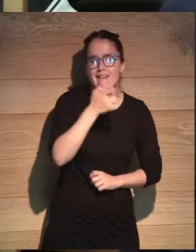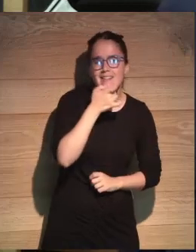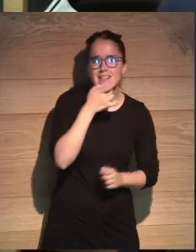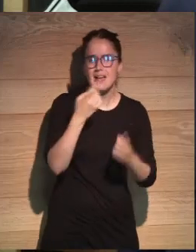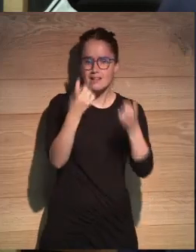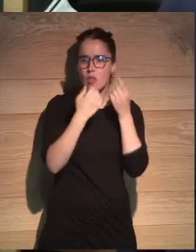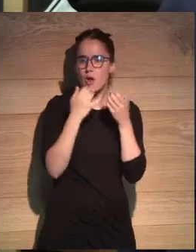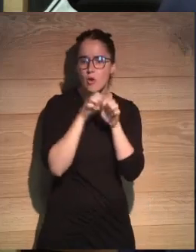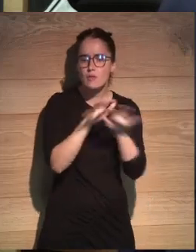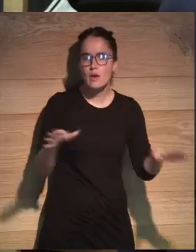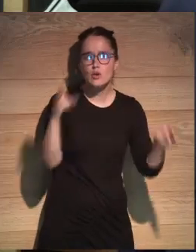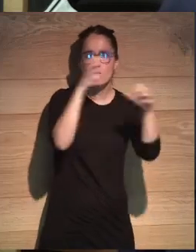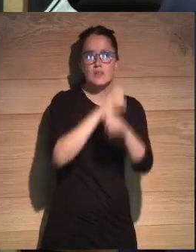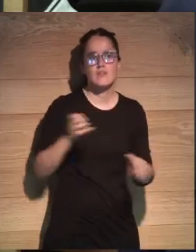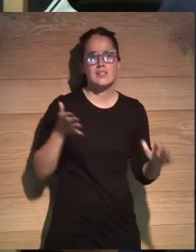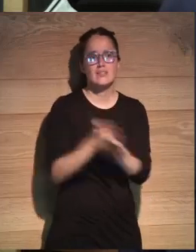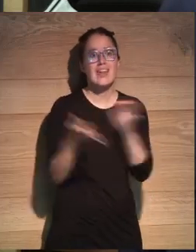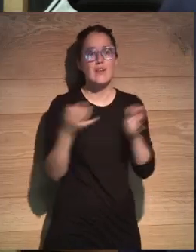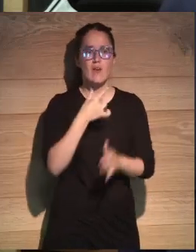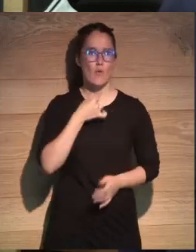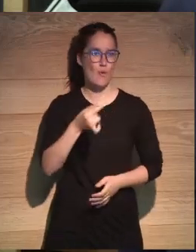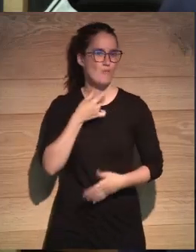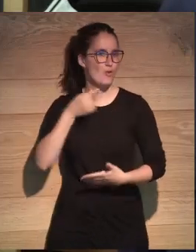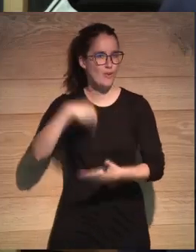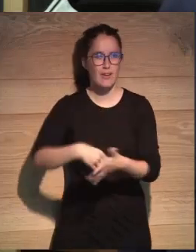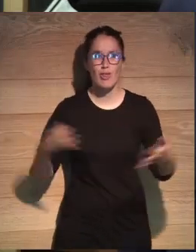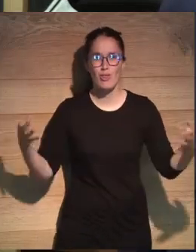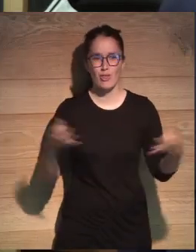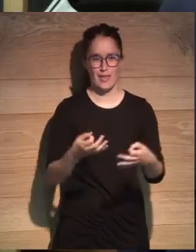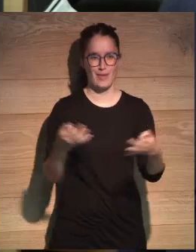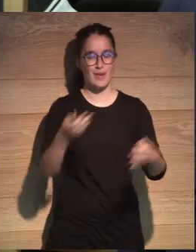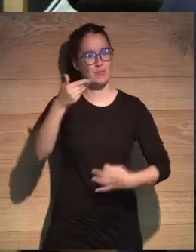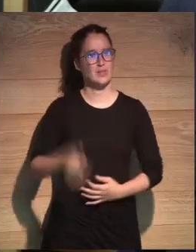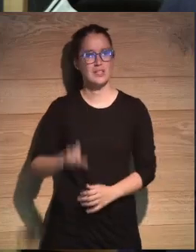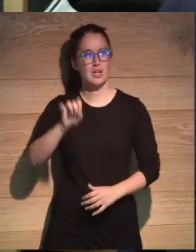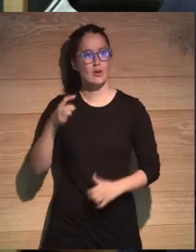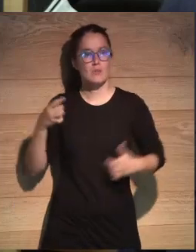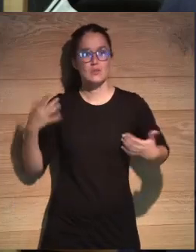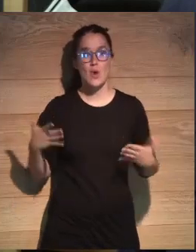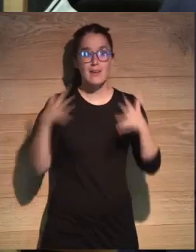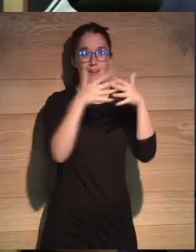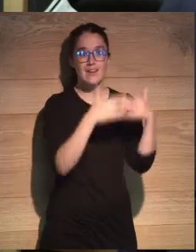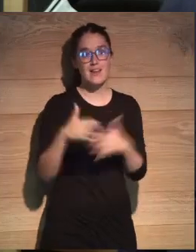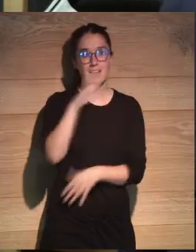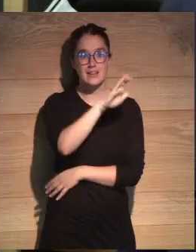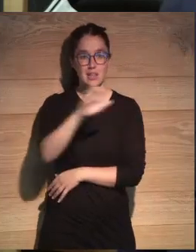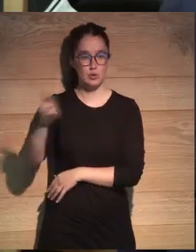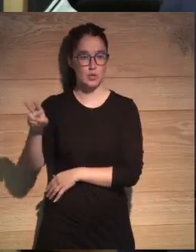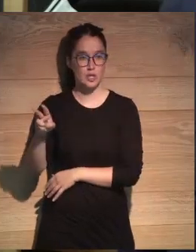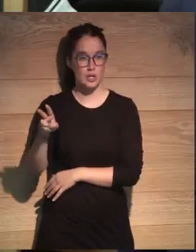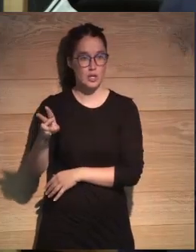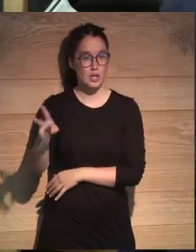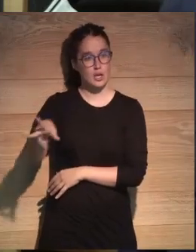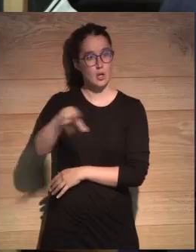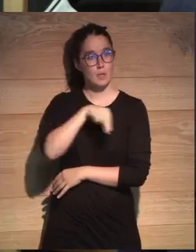divulgación científica, es que sin humor no vamos a ninguna parte. El acto más importante en Estados Unidos es la entrega de los Ig